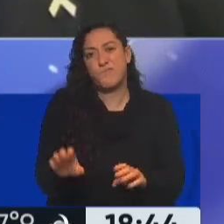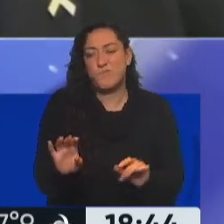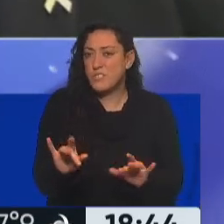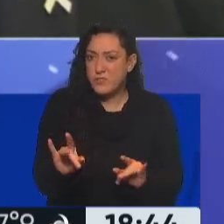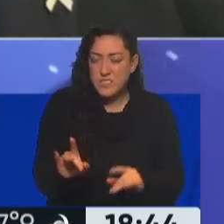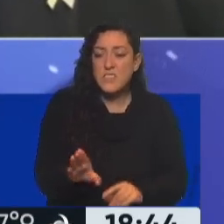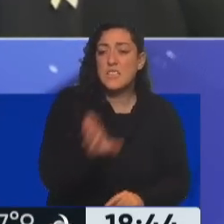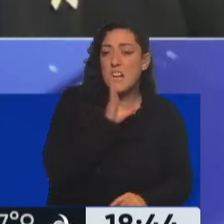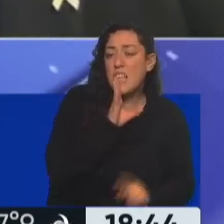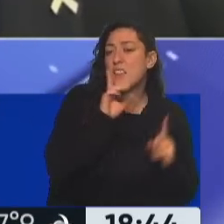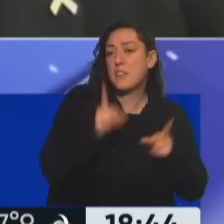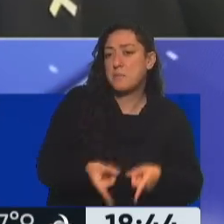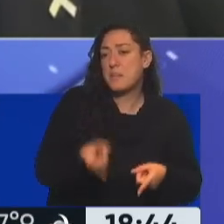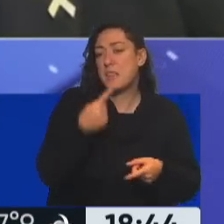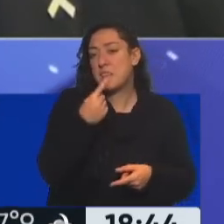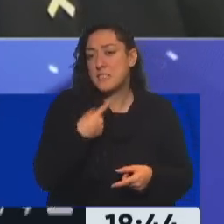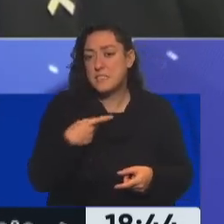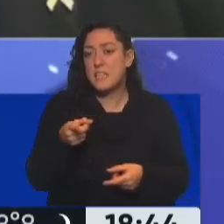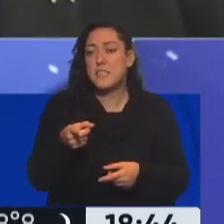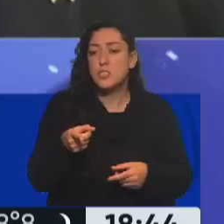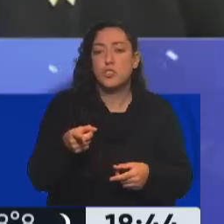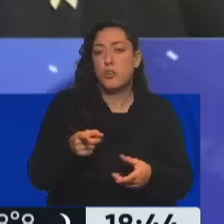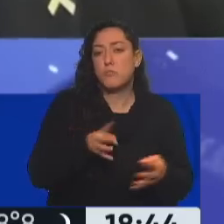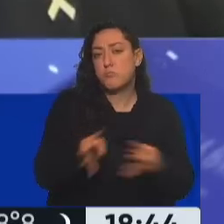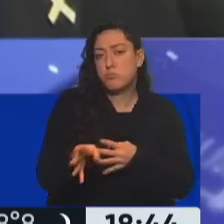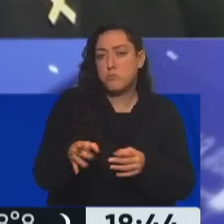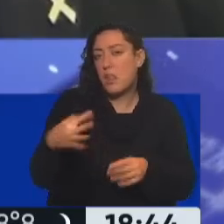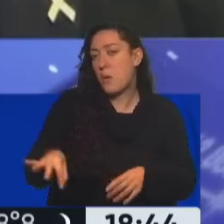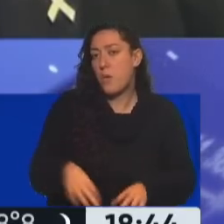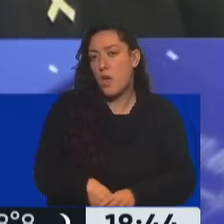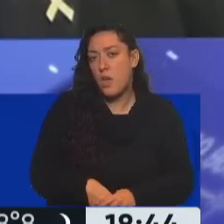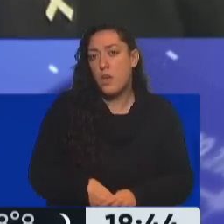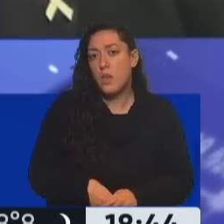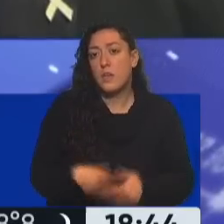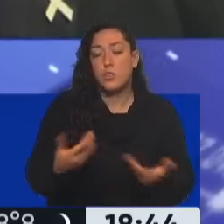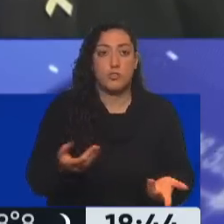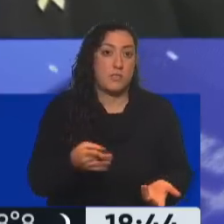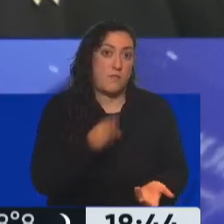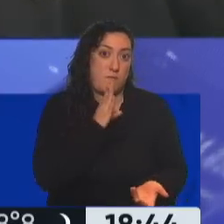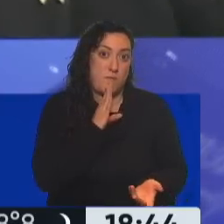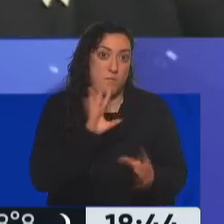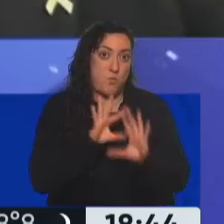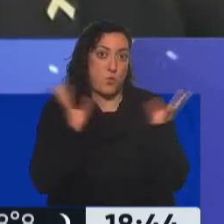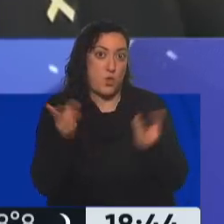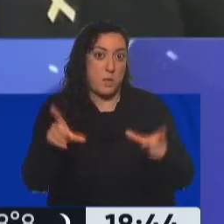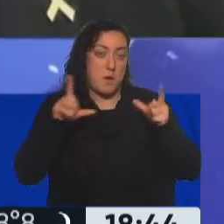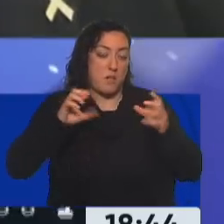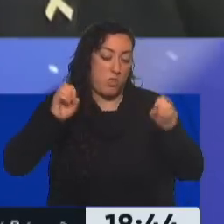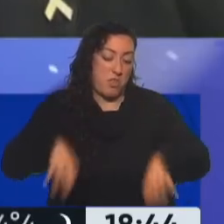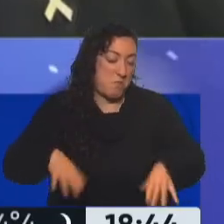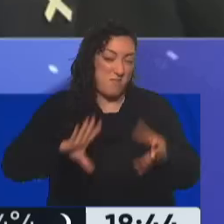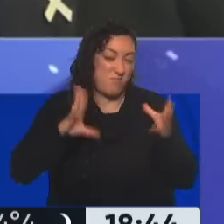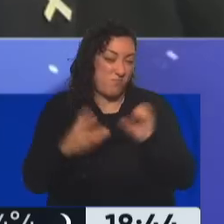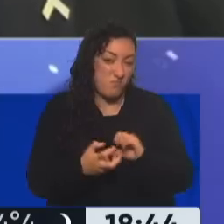ahora está planteando que esto tiene que ser respondido por la fuerza, y esto también habla del debilitamiento de Israel en el mundo. Pero bueno, también va a depender mucho